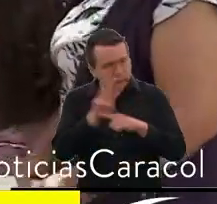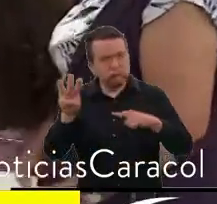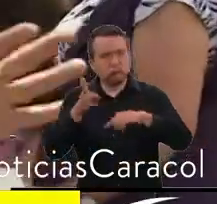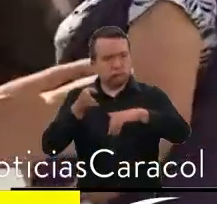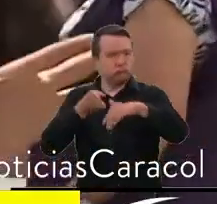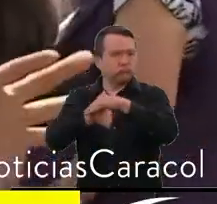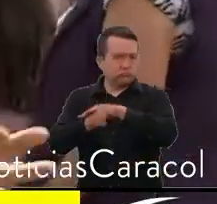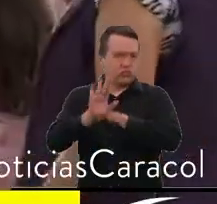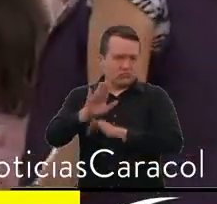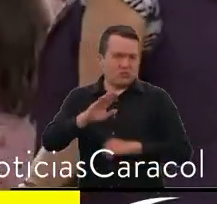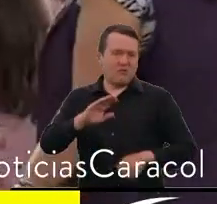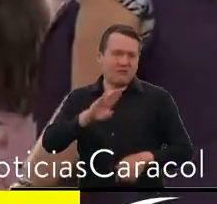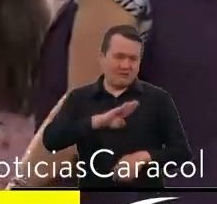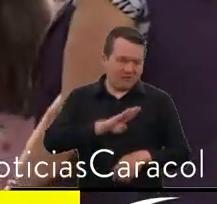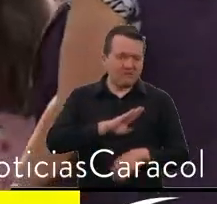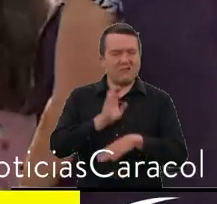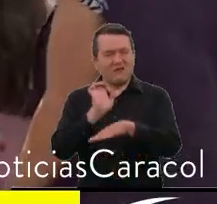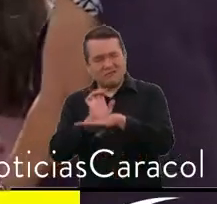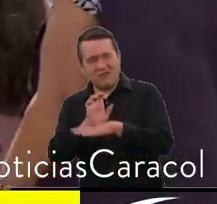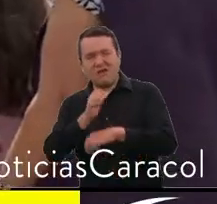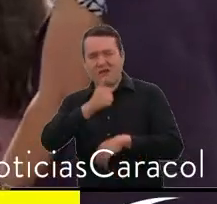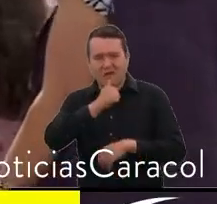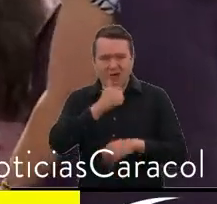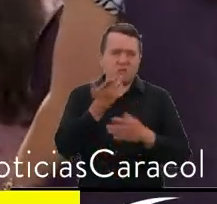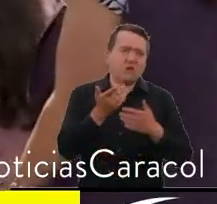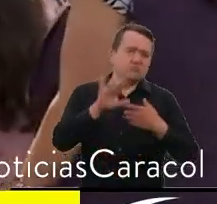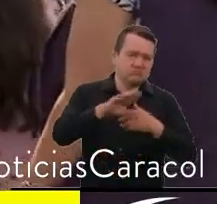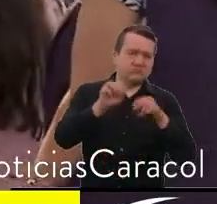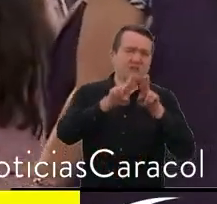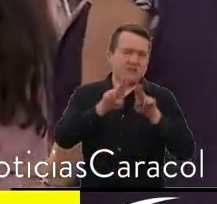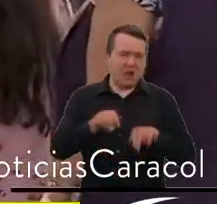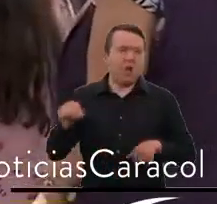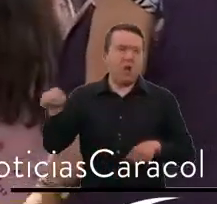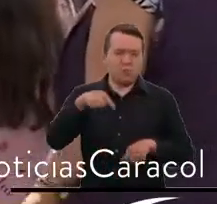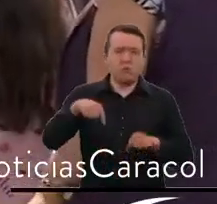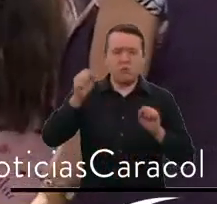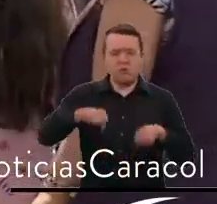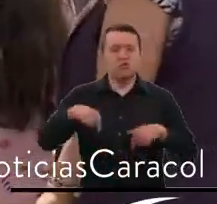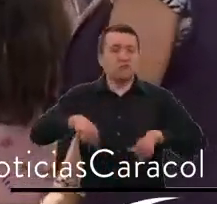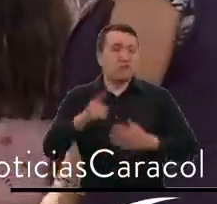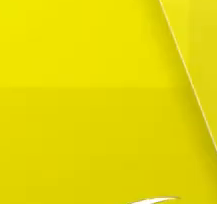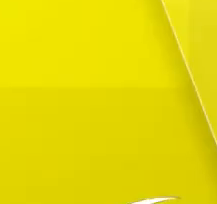oficiales. Estaremos atentos al desarrollo de esta noticia desde Usme. Luis Apolo, Noticias Caracol.